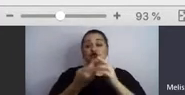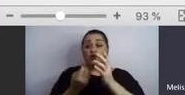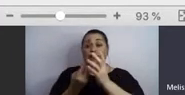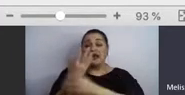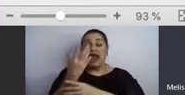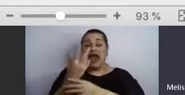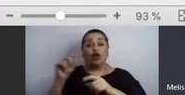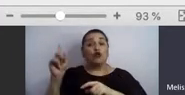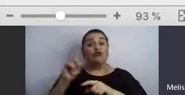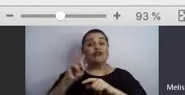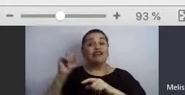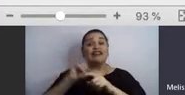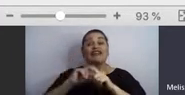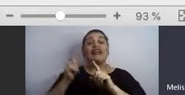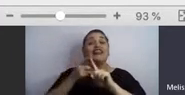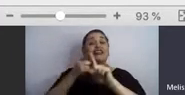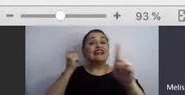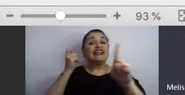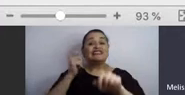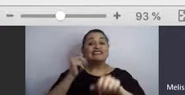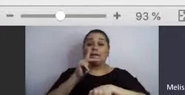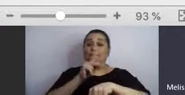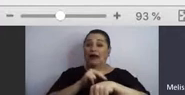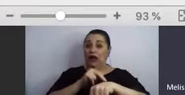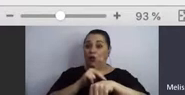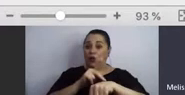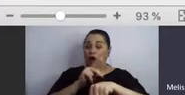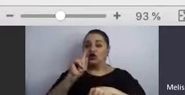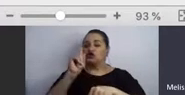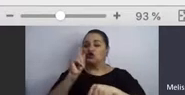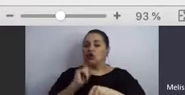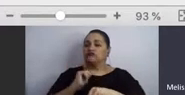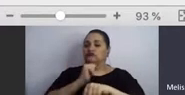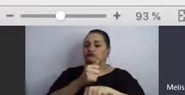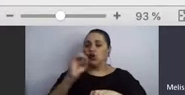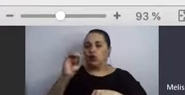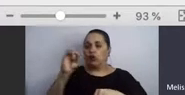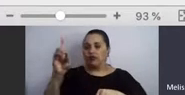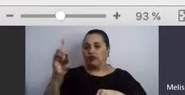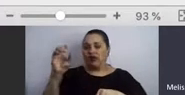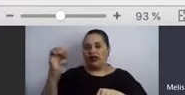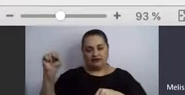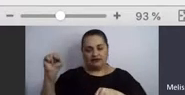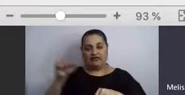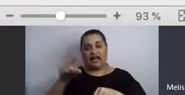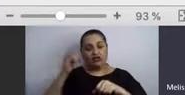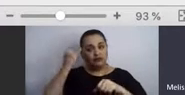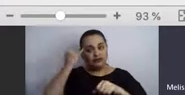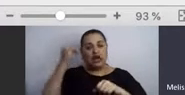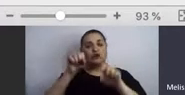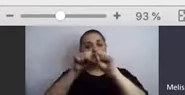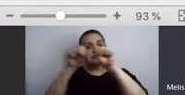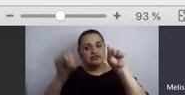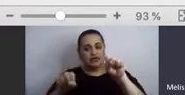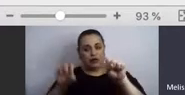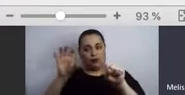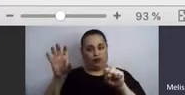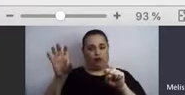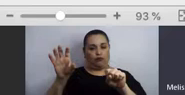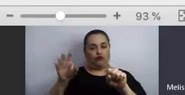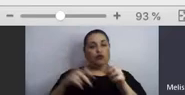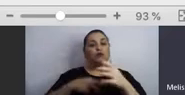el Paraguay, no incorporaba los ODS, ¿verdad? Entonces, sabemos que ya ellos, pues, idearon su sistema a nivel, pues,